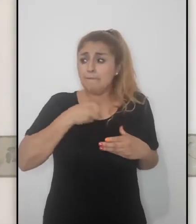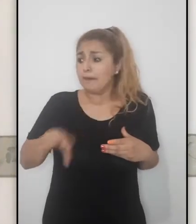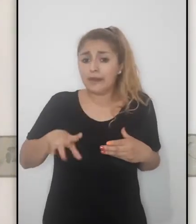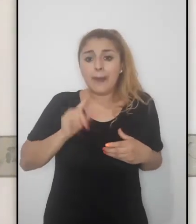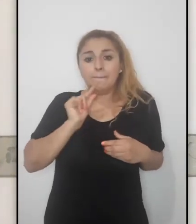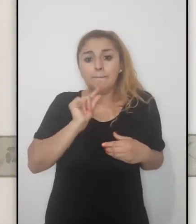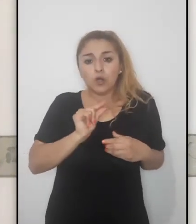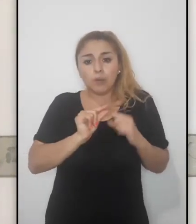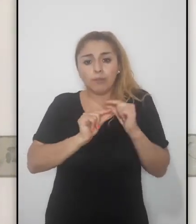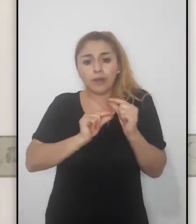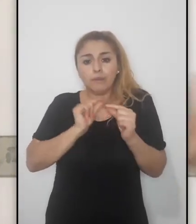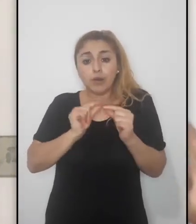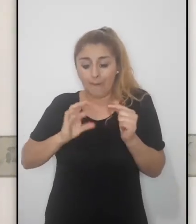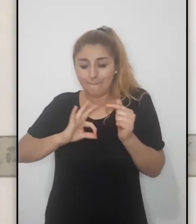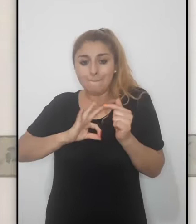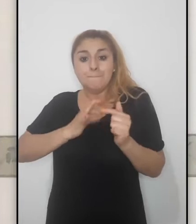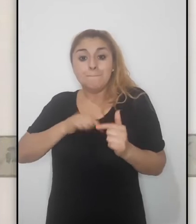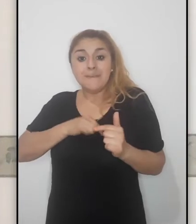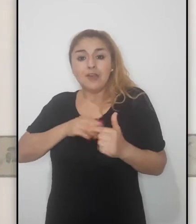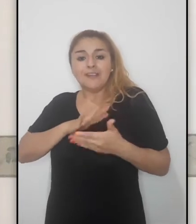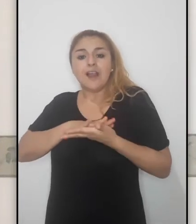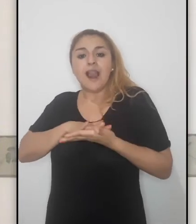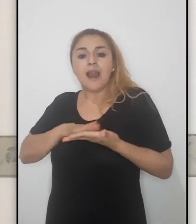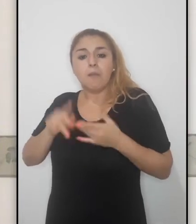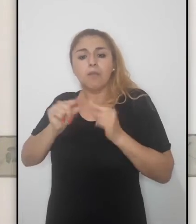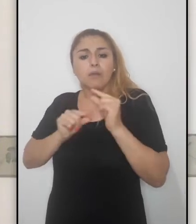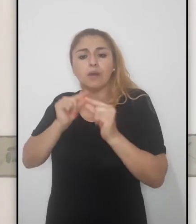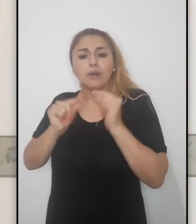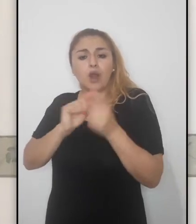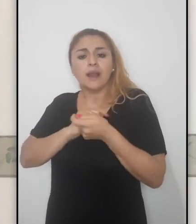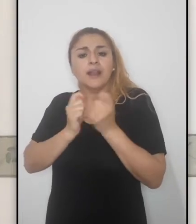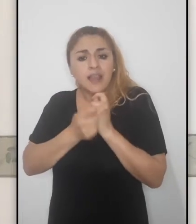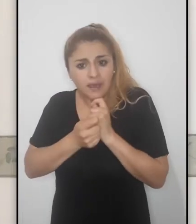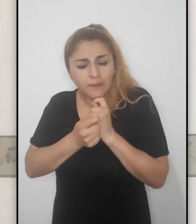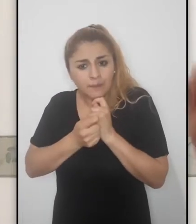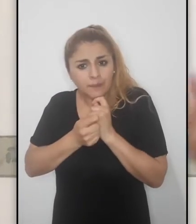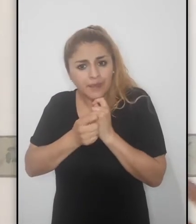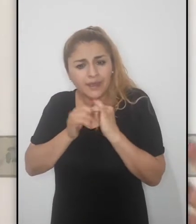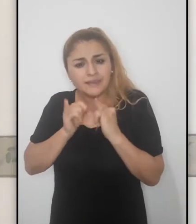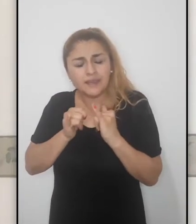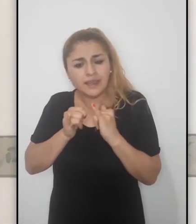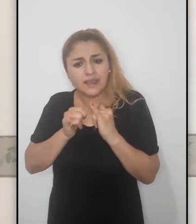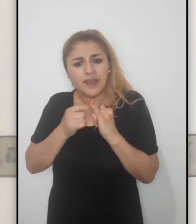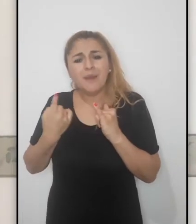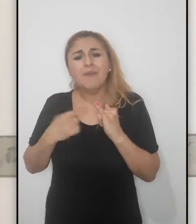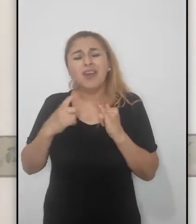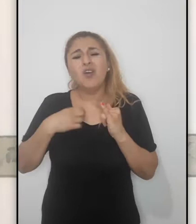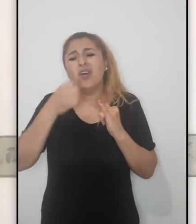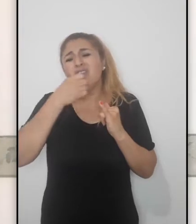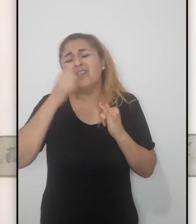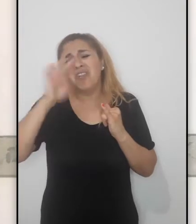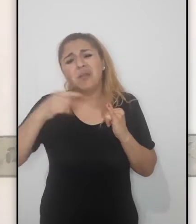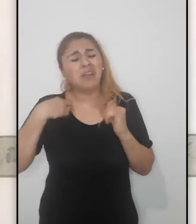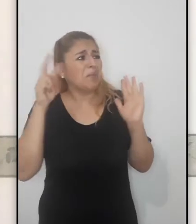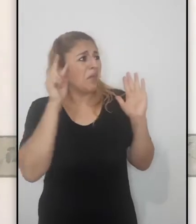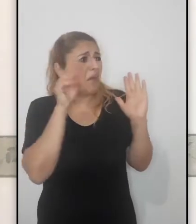tanto a dios que todo lo que no conviene lo dejamos de lado no por la lista en sí misma sino lo por